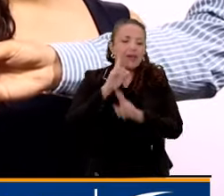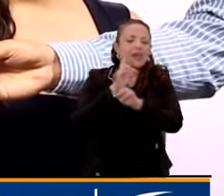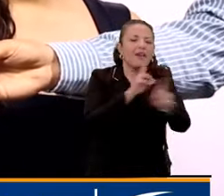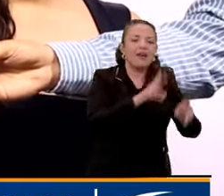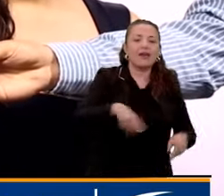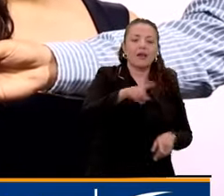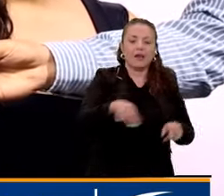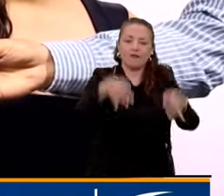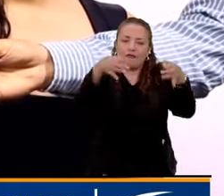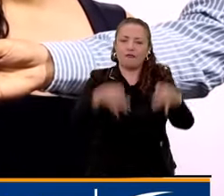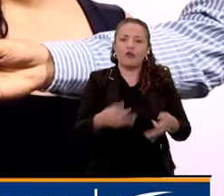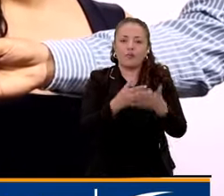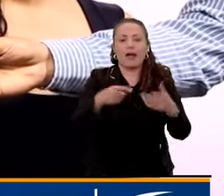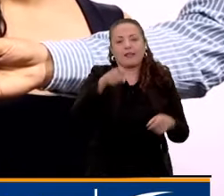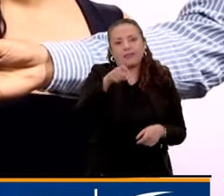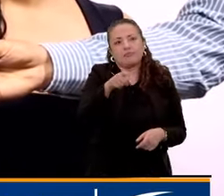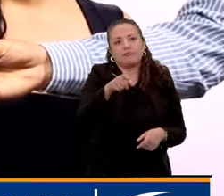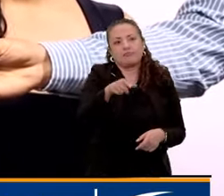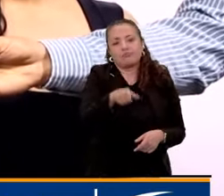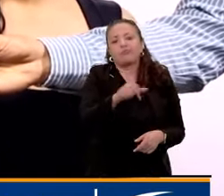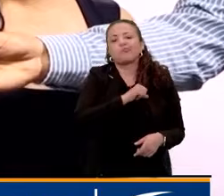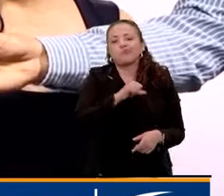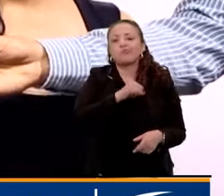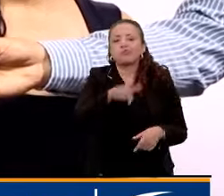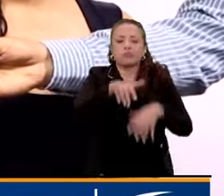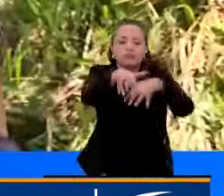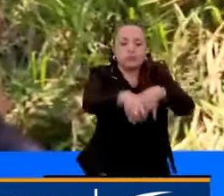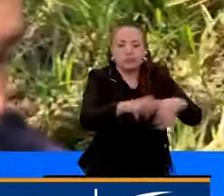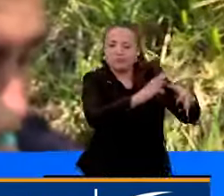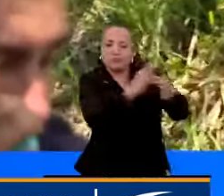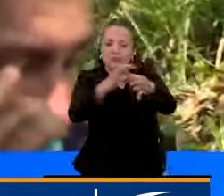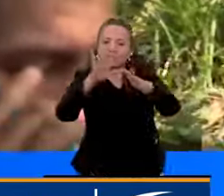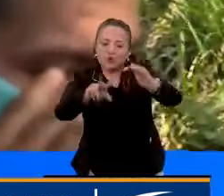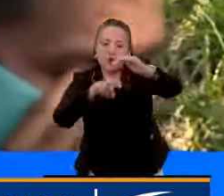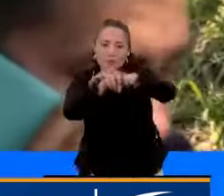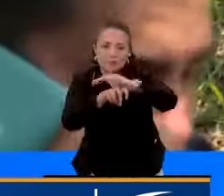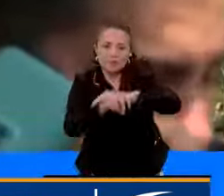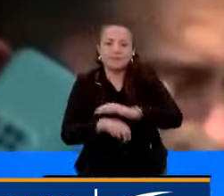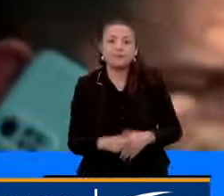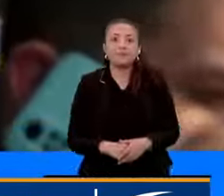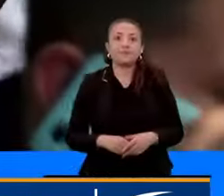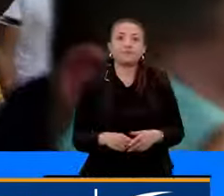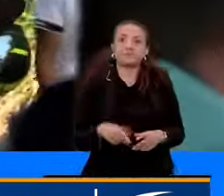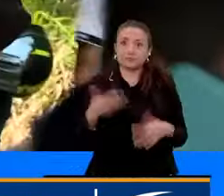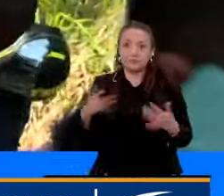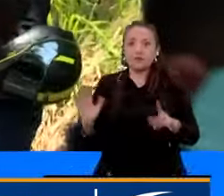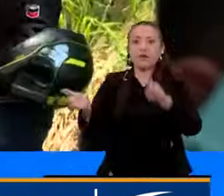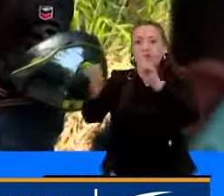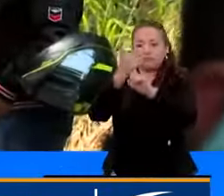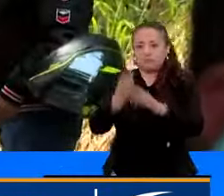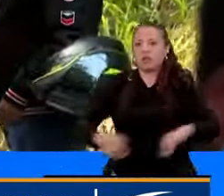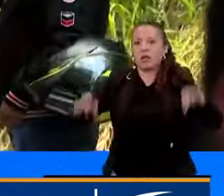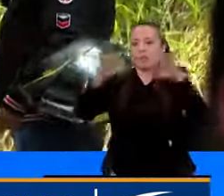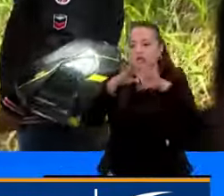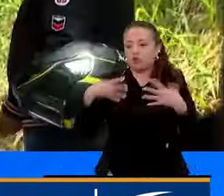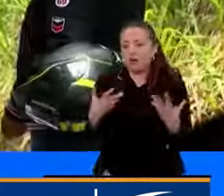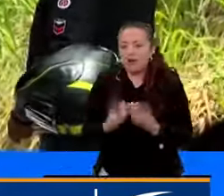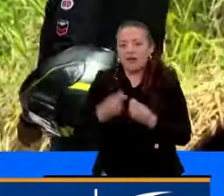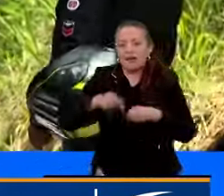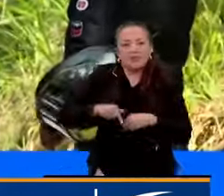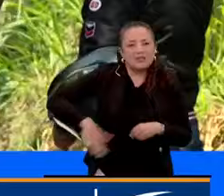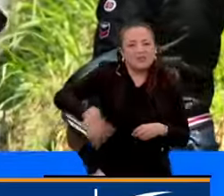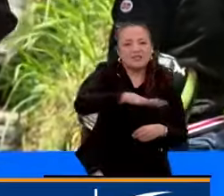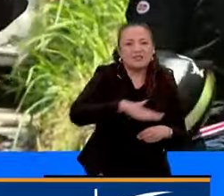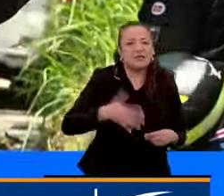formalizando pues tiene una maquinaria asociada a la operación se logró algo muy importante para nuestros compañeros de acá y